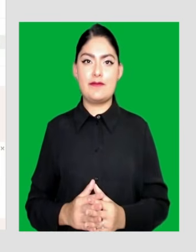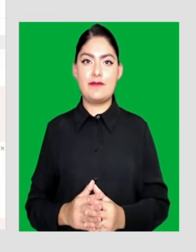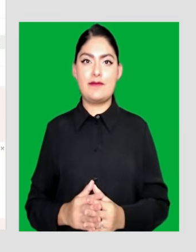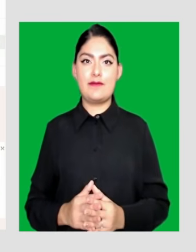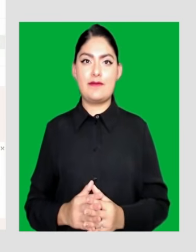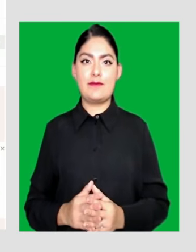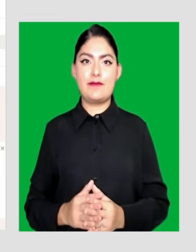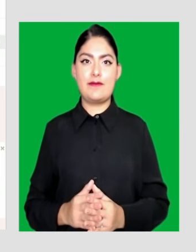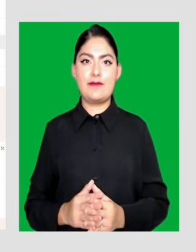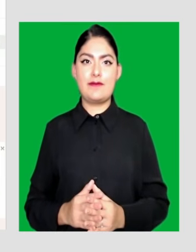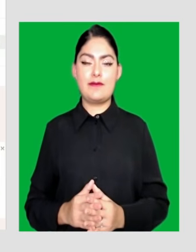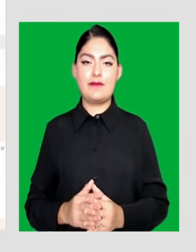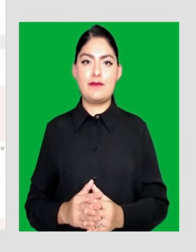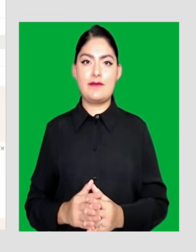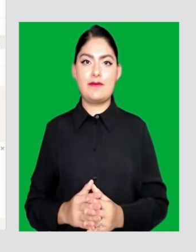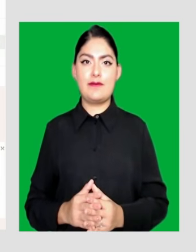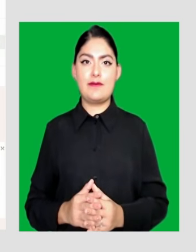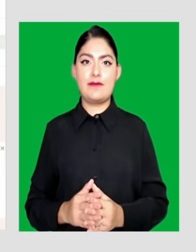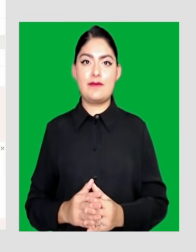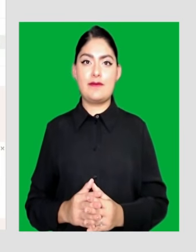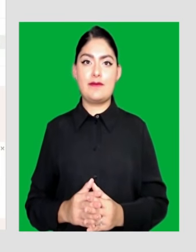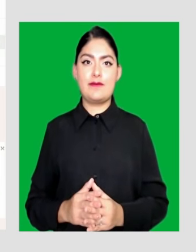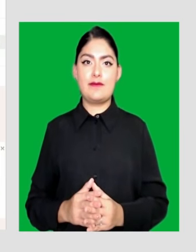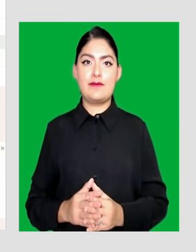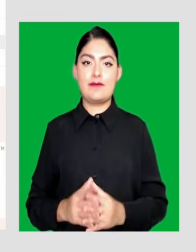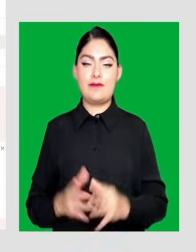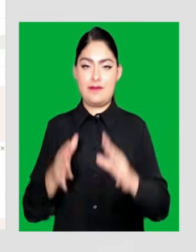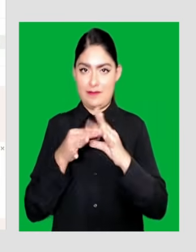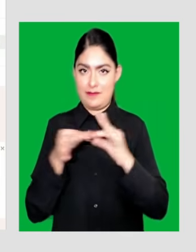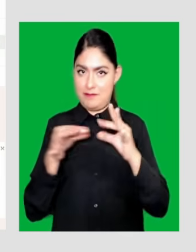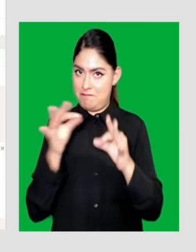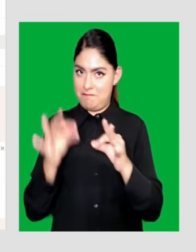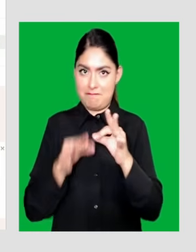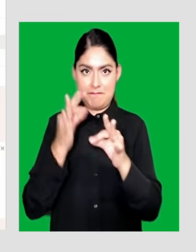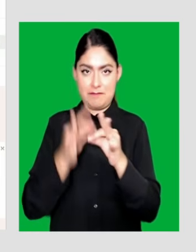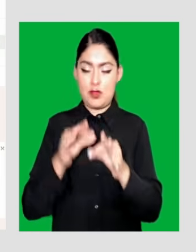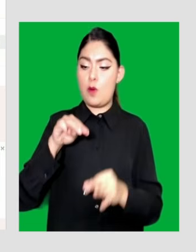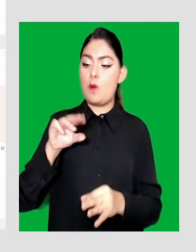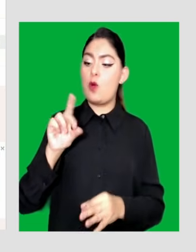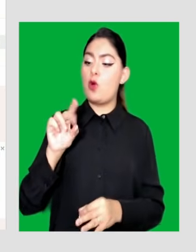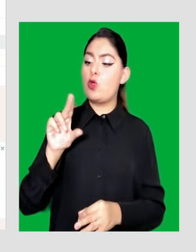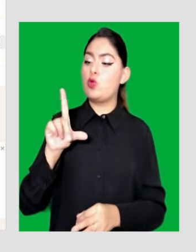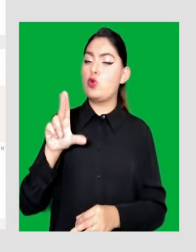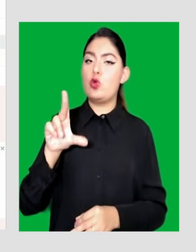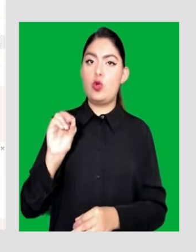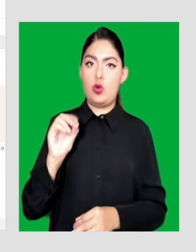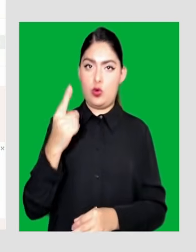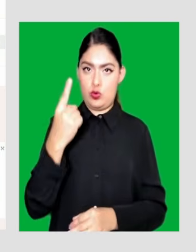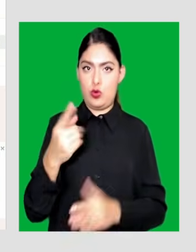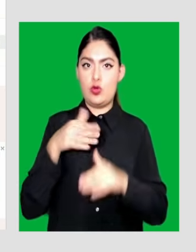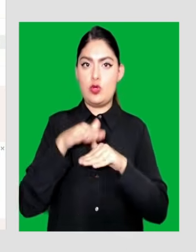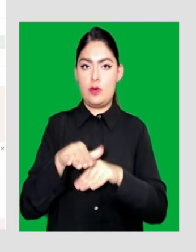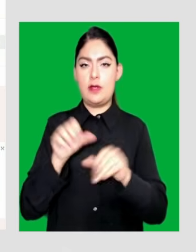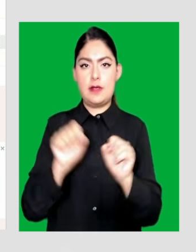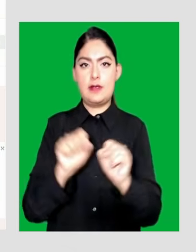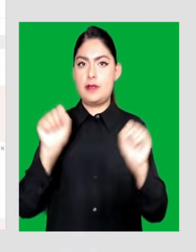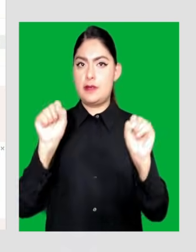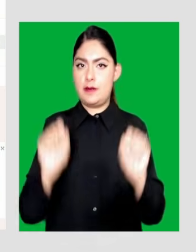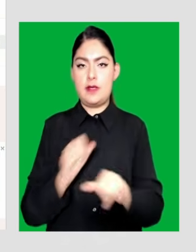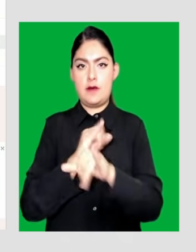los siguientes módulos esperamos que cada vez les quede todo más claro y puedan trabajar con capas